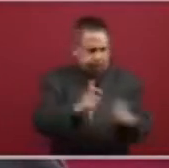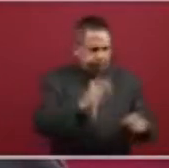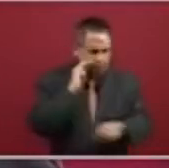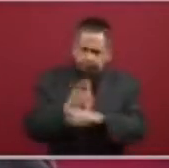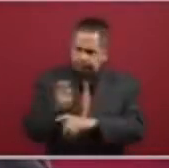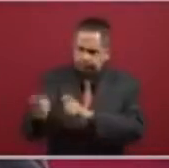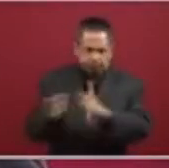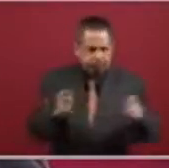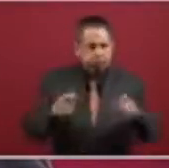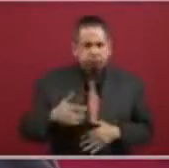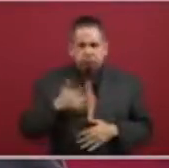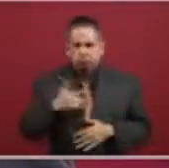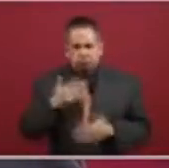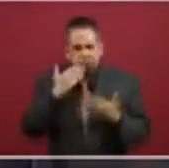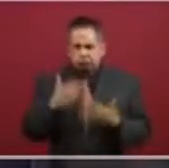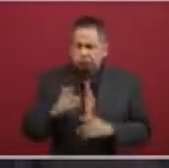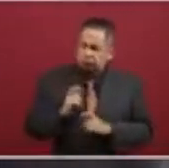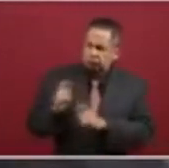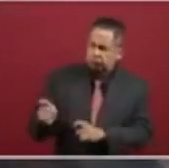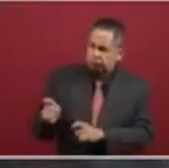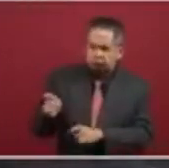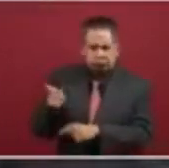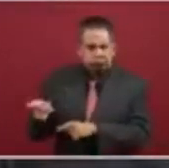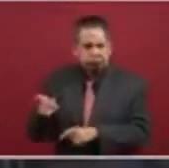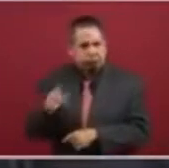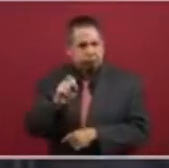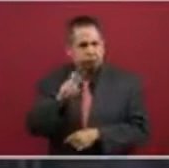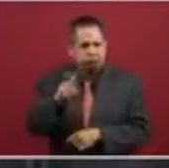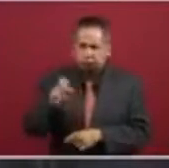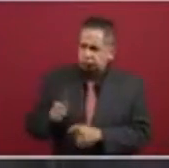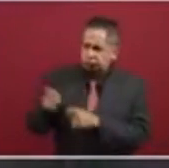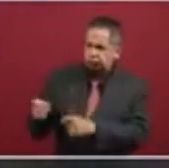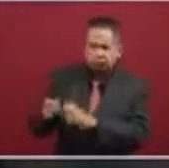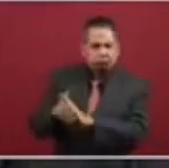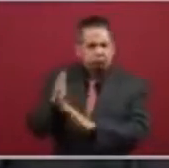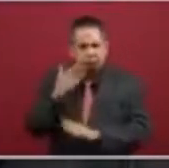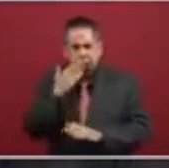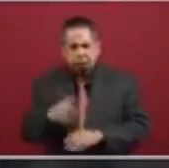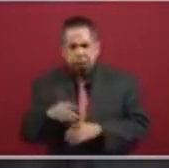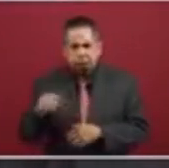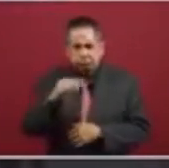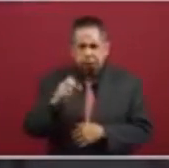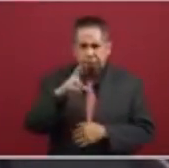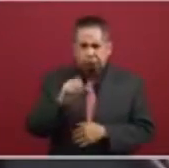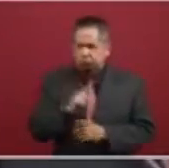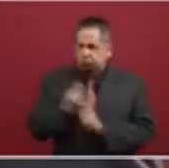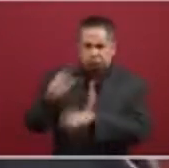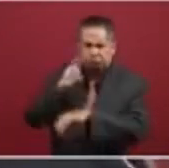siento muy bien representado por Marcelo